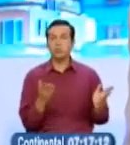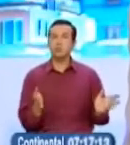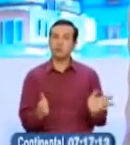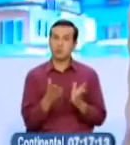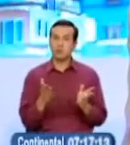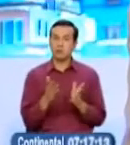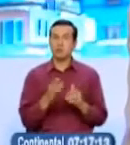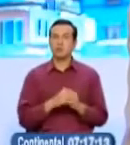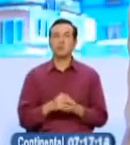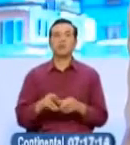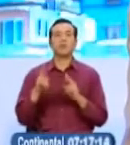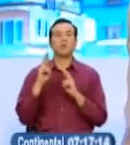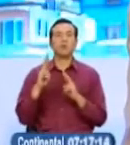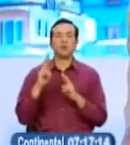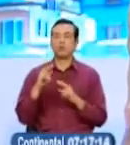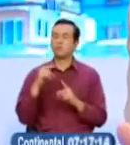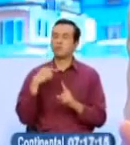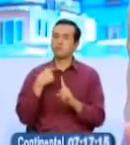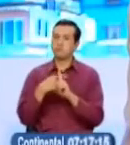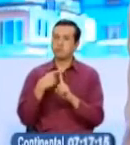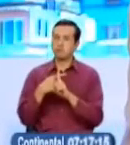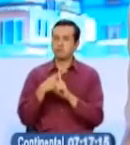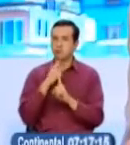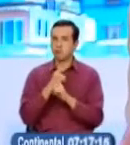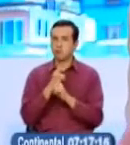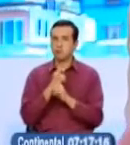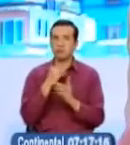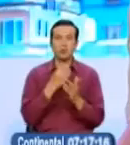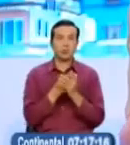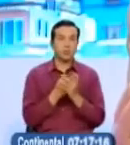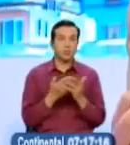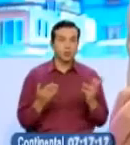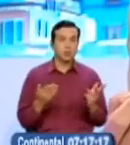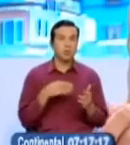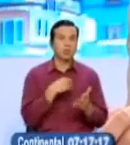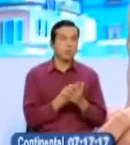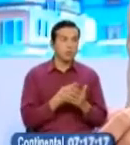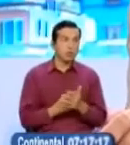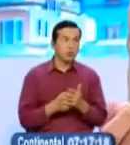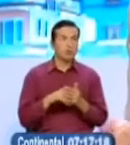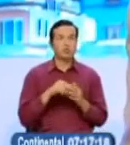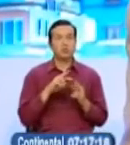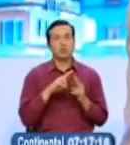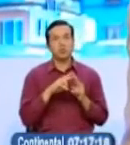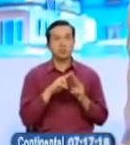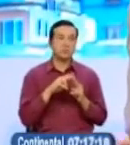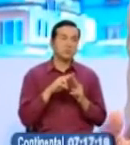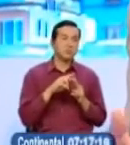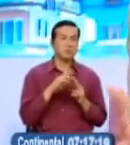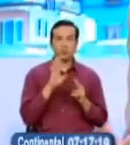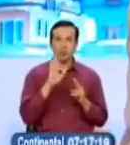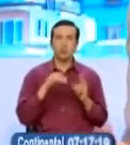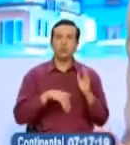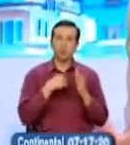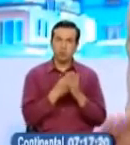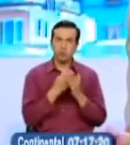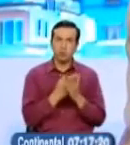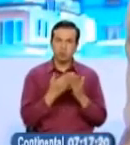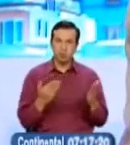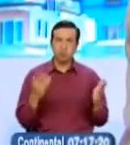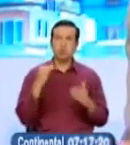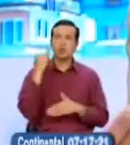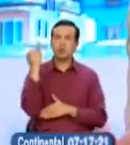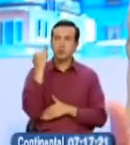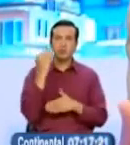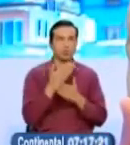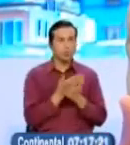maneras sea muy bien canalizado para que no sea consumo absolutamente suntuario y coyuntural, sino consumo de bienes